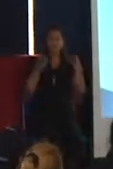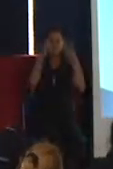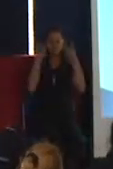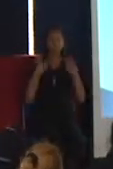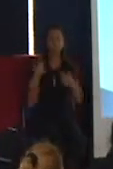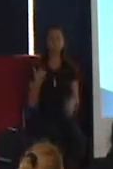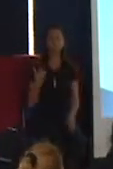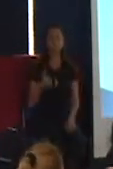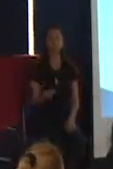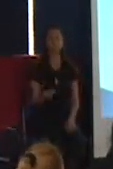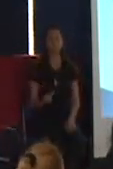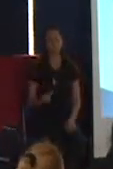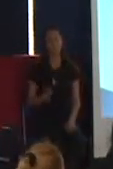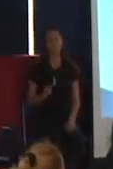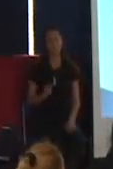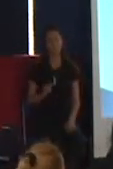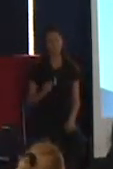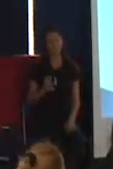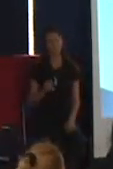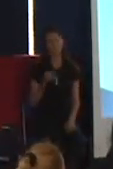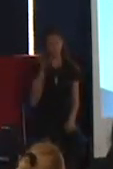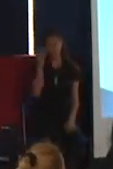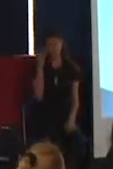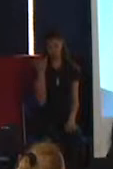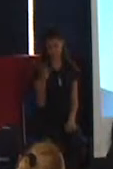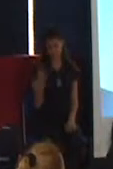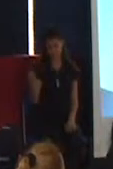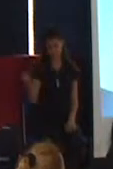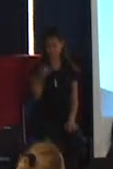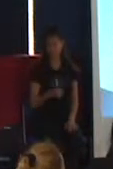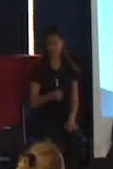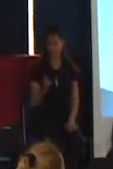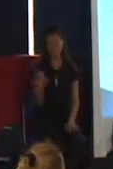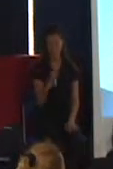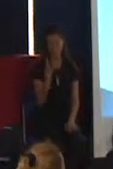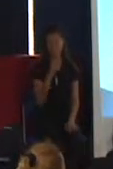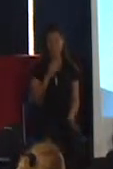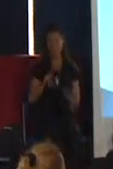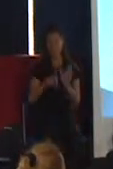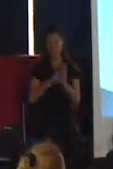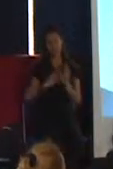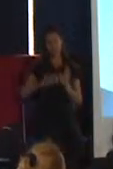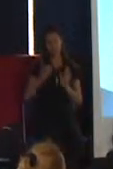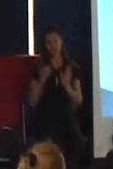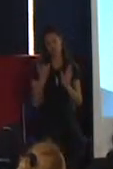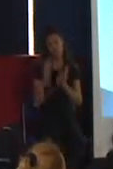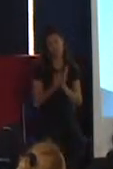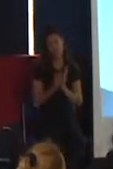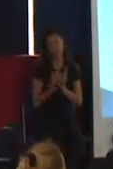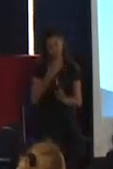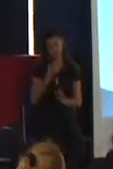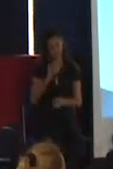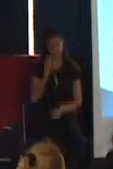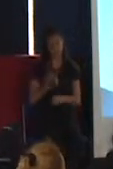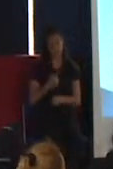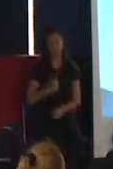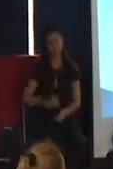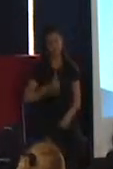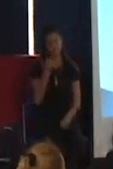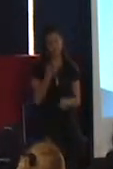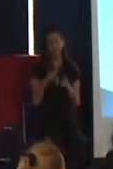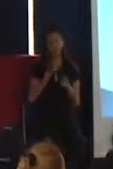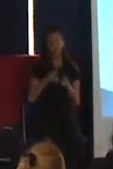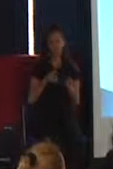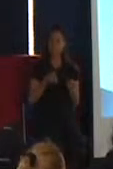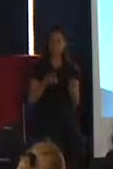ya, ¿sí? O sea, ya no nos lo van a dar. Sí está la ley, efectivamente está, ¿sí? Pero tenemos